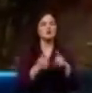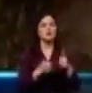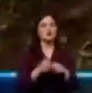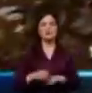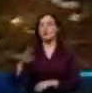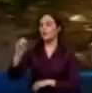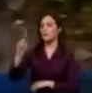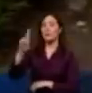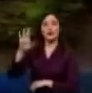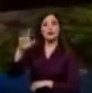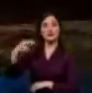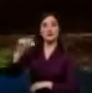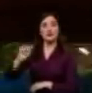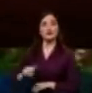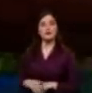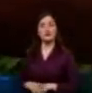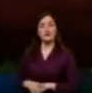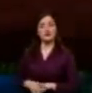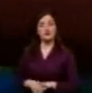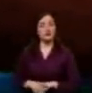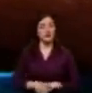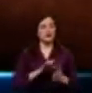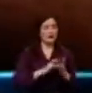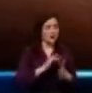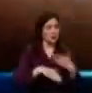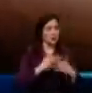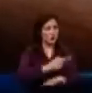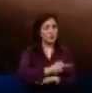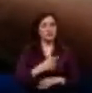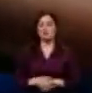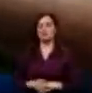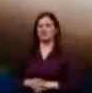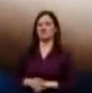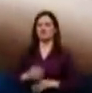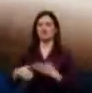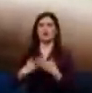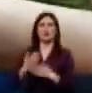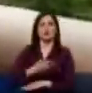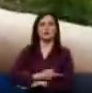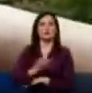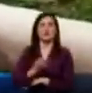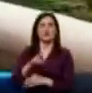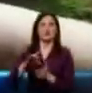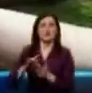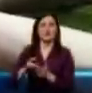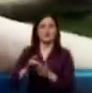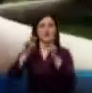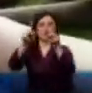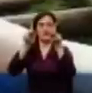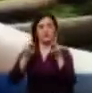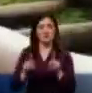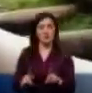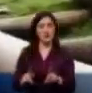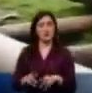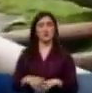Marta. Marta, ¿corre en peligro todos los días aquí? Todos los días es un peligro muy grande, no solamente por el puente, sino que